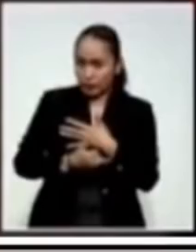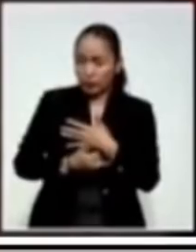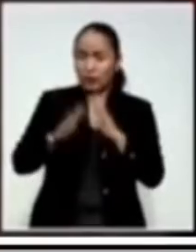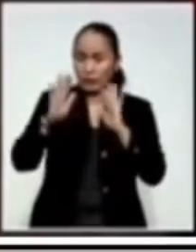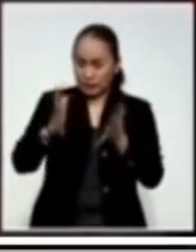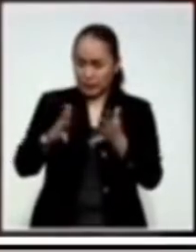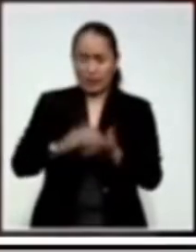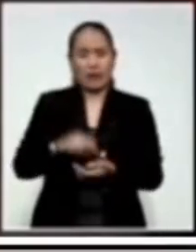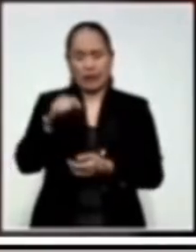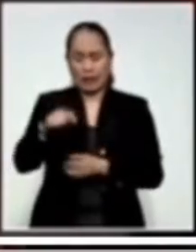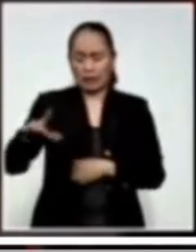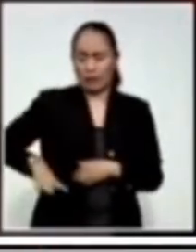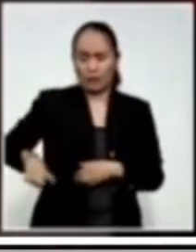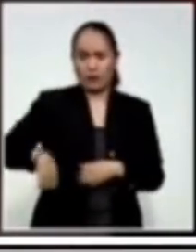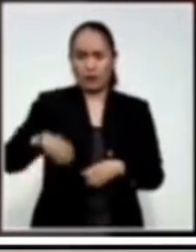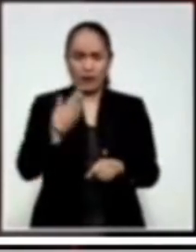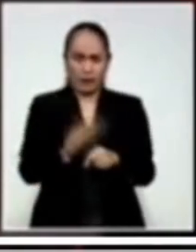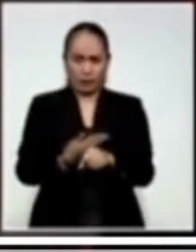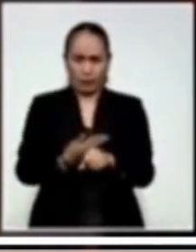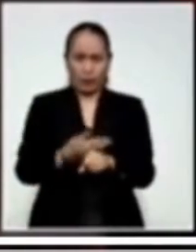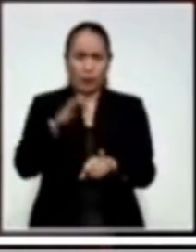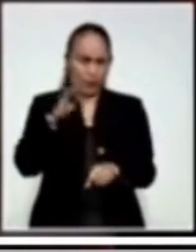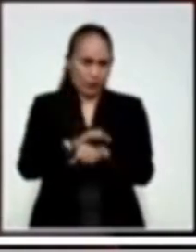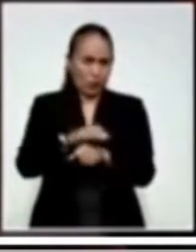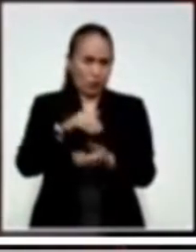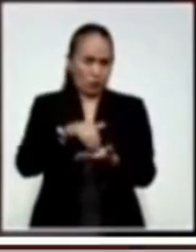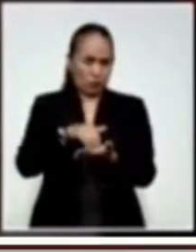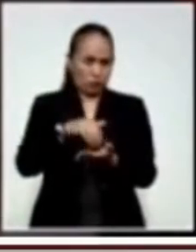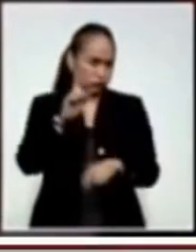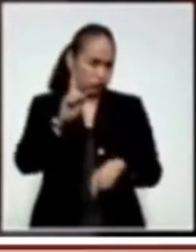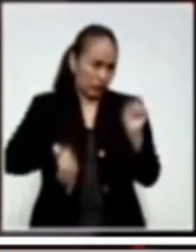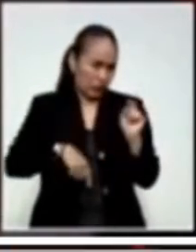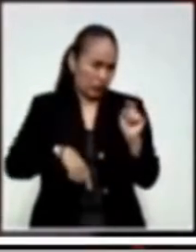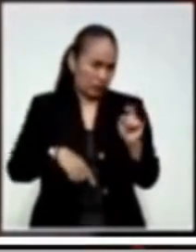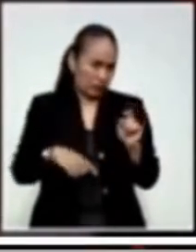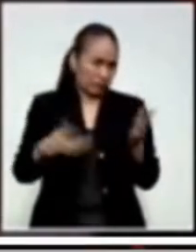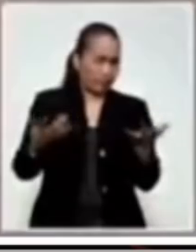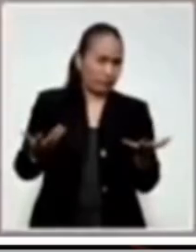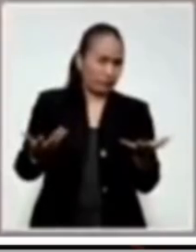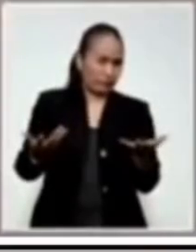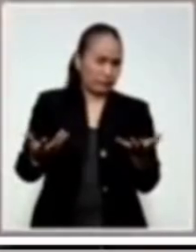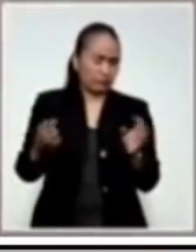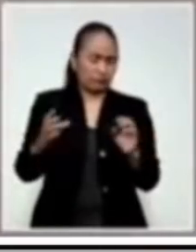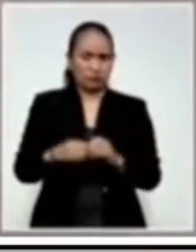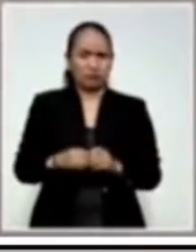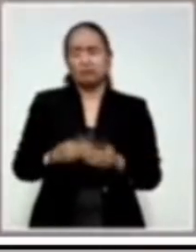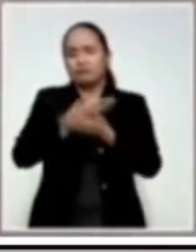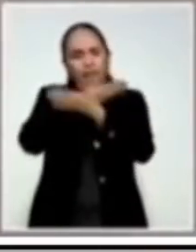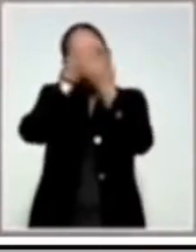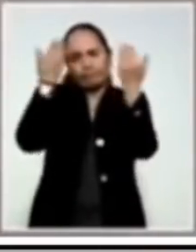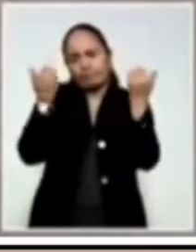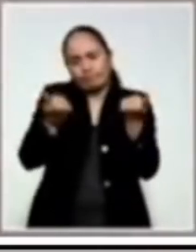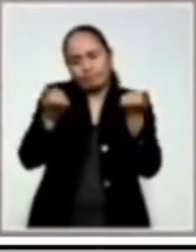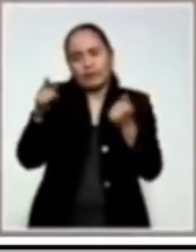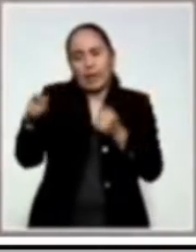sentaría precedente, digamos, en el caso de muchos? No lo sé, es de responsabilidad del ministro